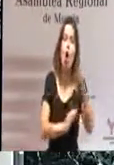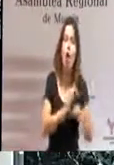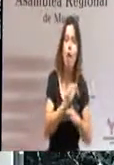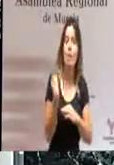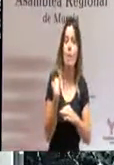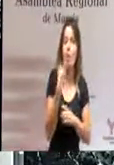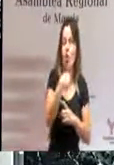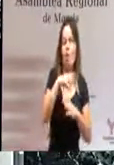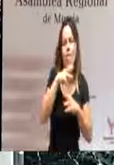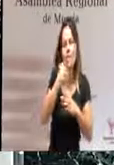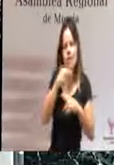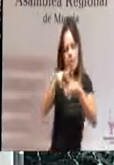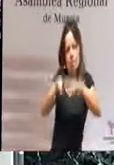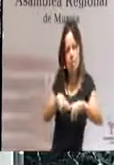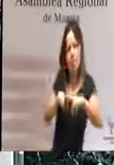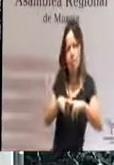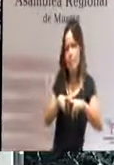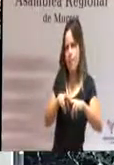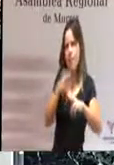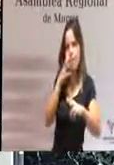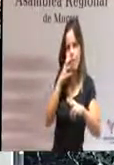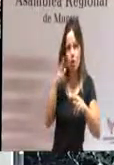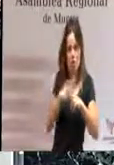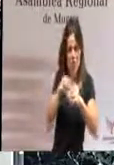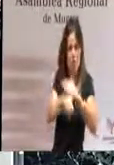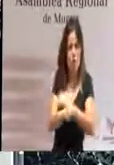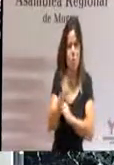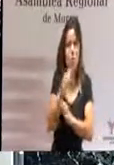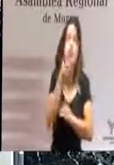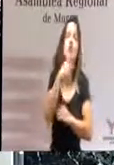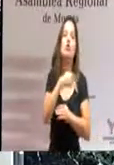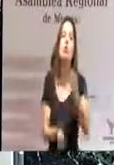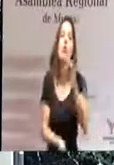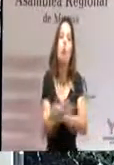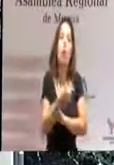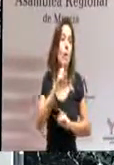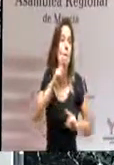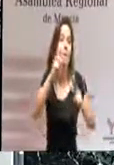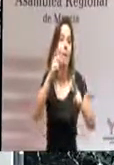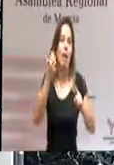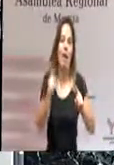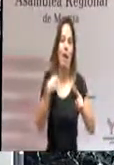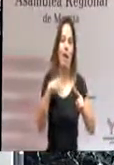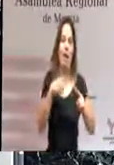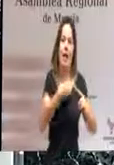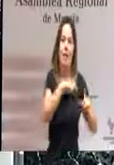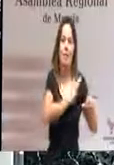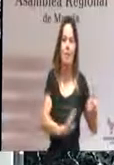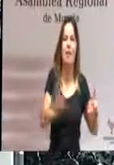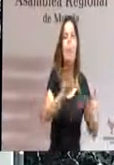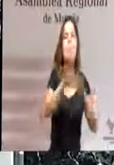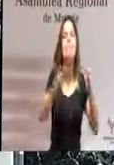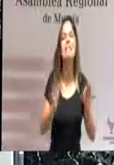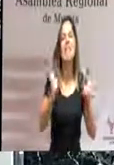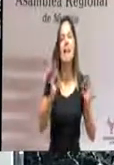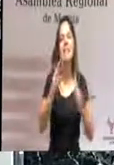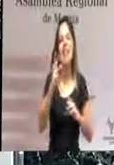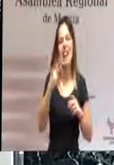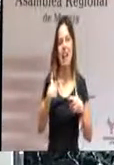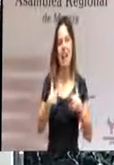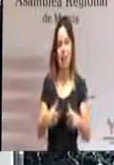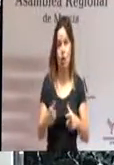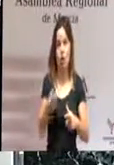mejor conocen esa realidad social. Constituimos así y de manera pionera en nuestro país la Mesa del Tercer Sector, que nos